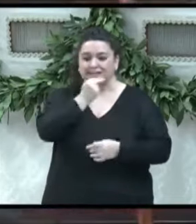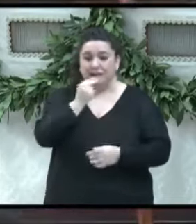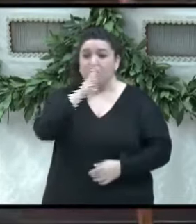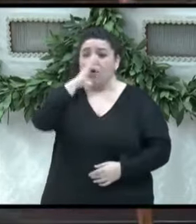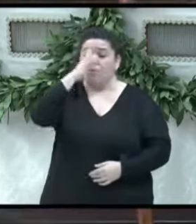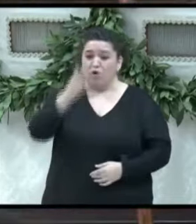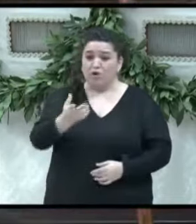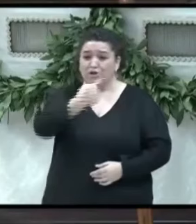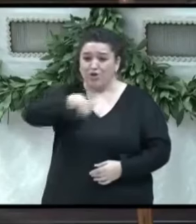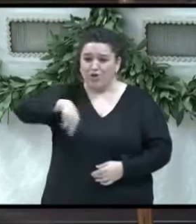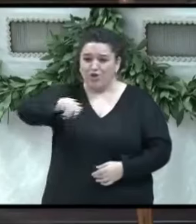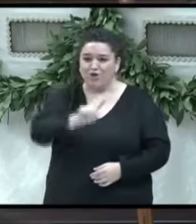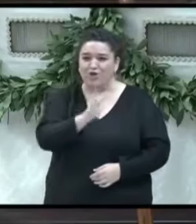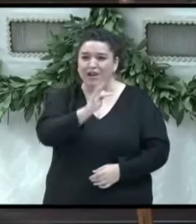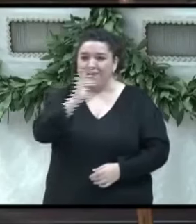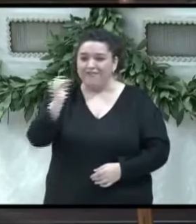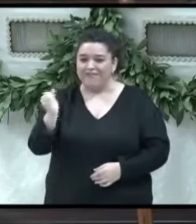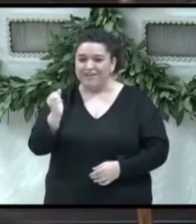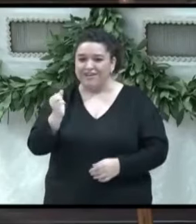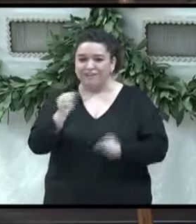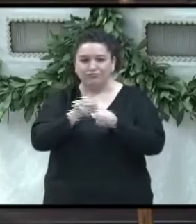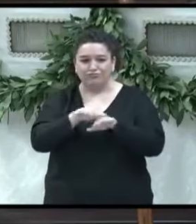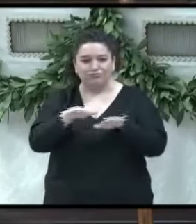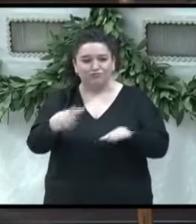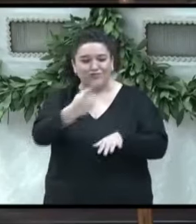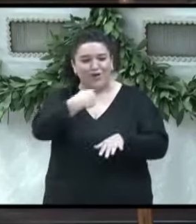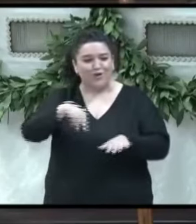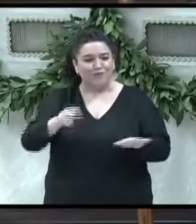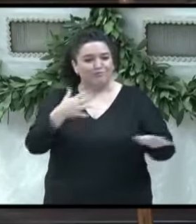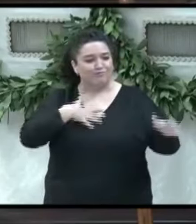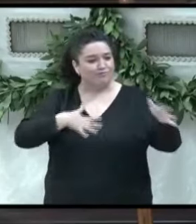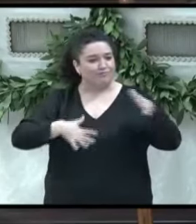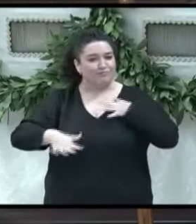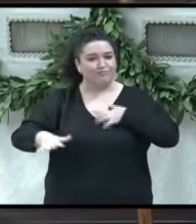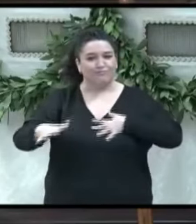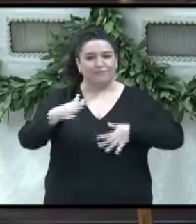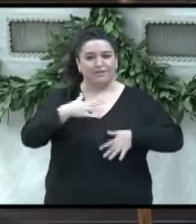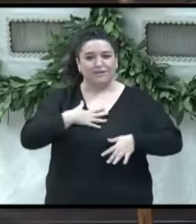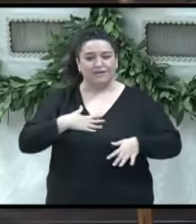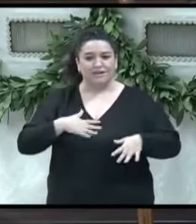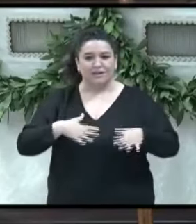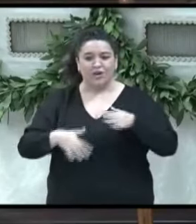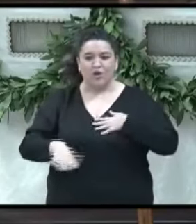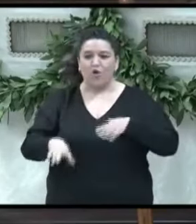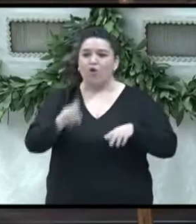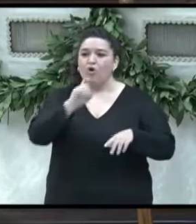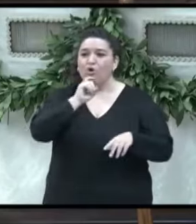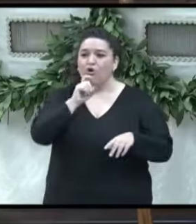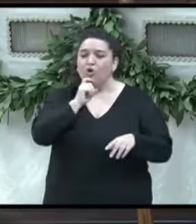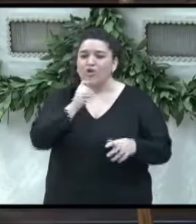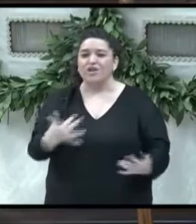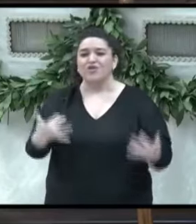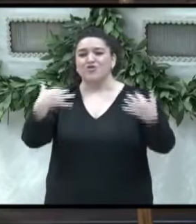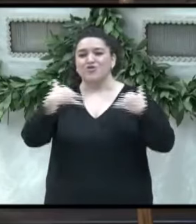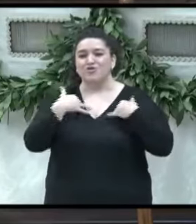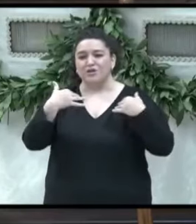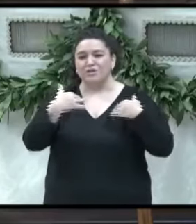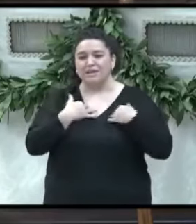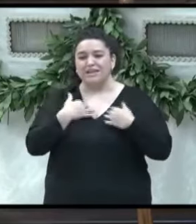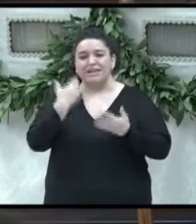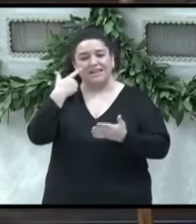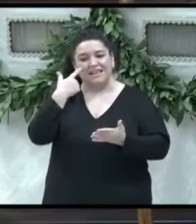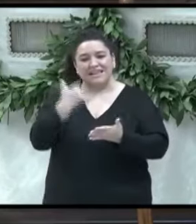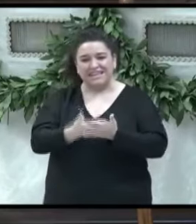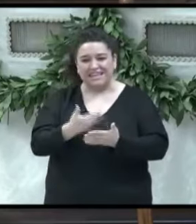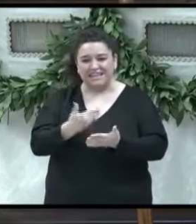aquí presentes hemos recibido la hemos recibido del martirio del testimonio de la intercesión